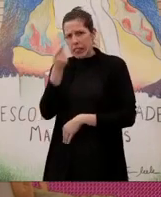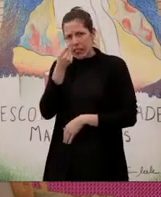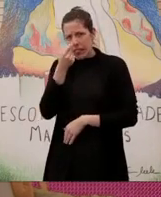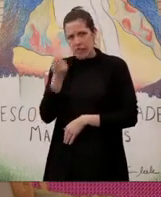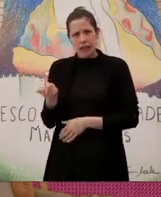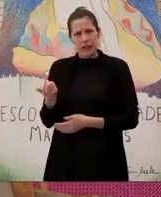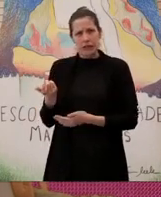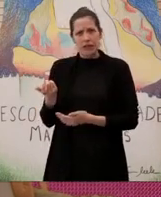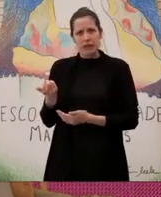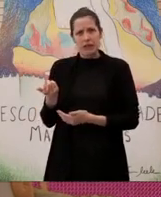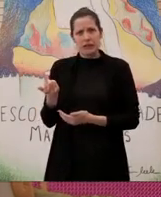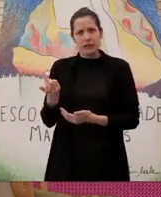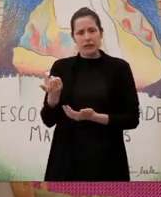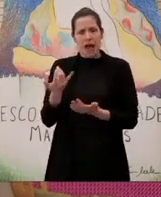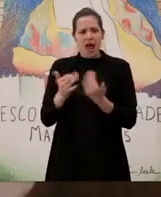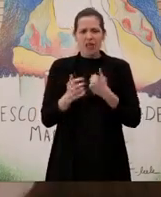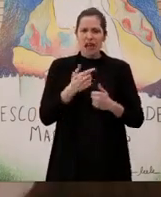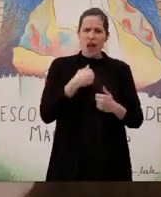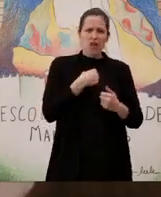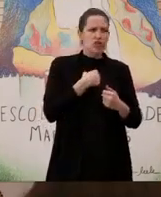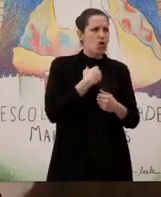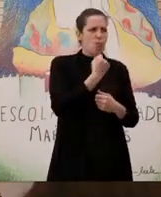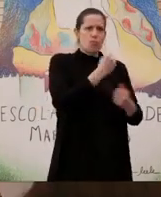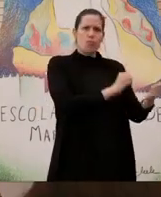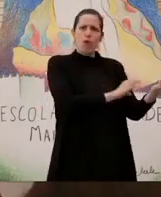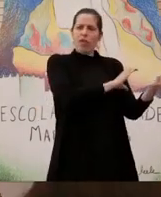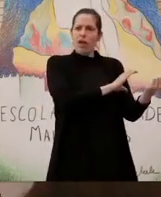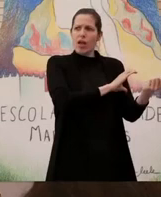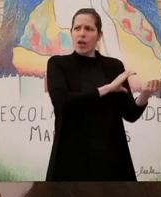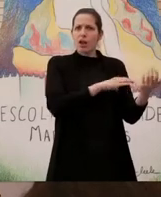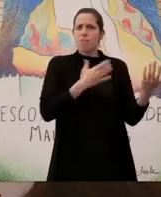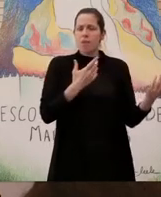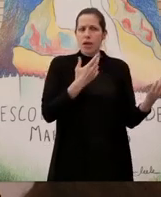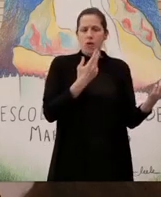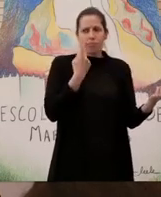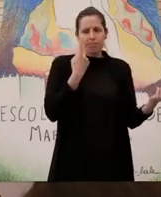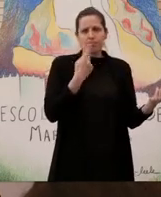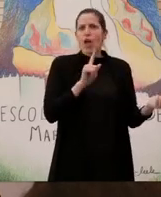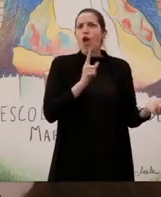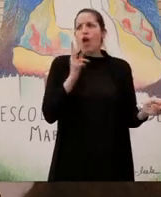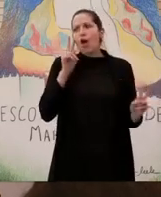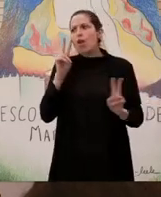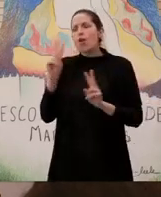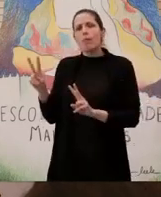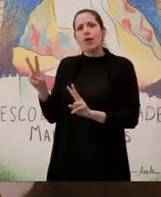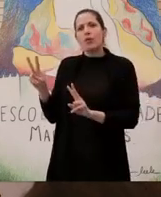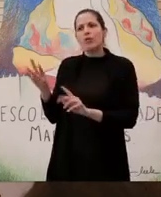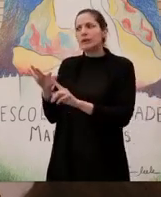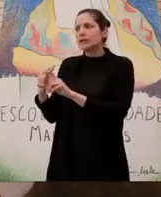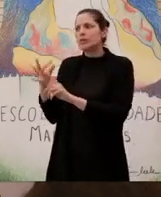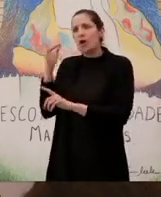sea acostadas cadeas de discriminación de oscuridad entonces creo que o tempo